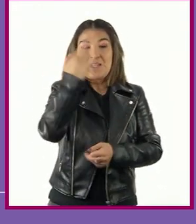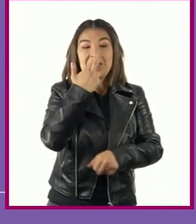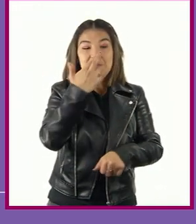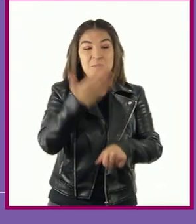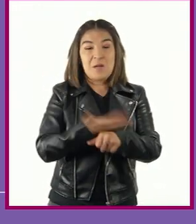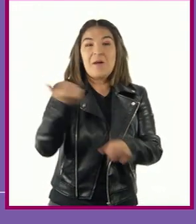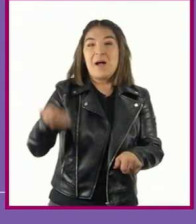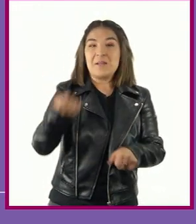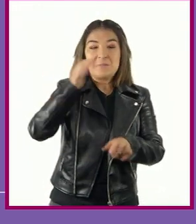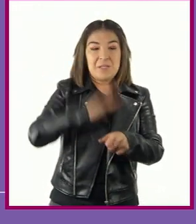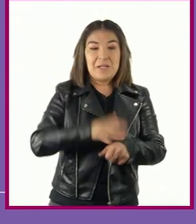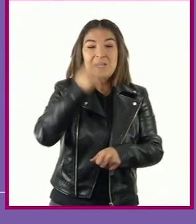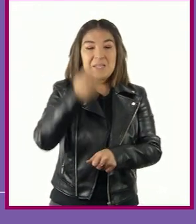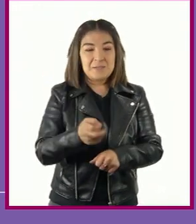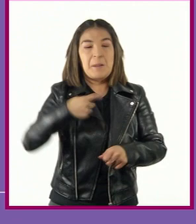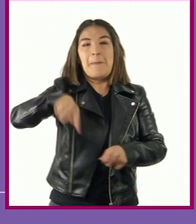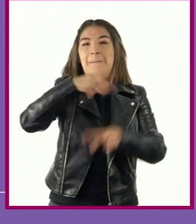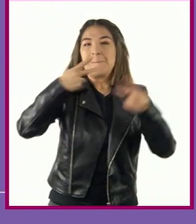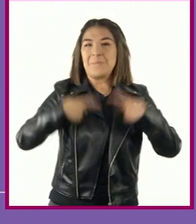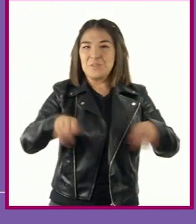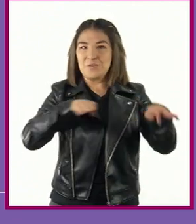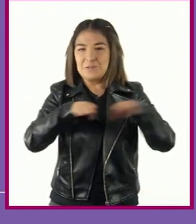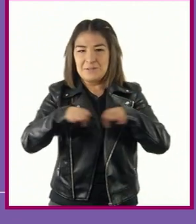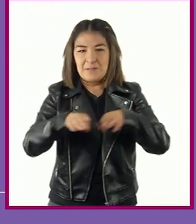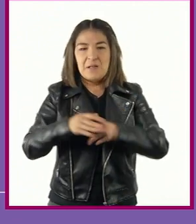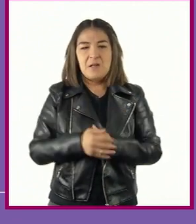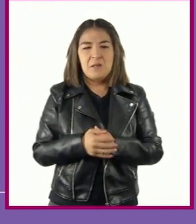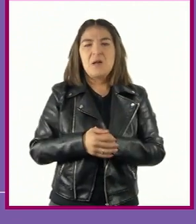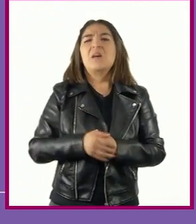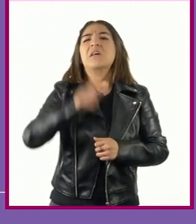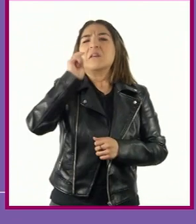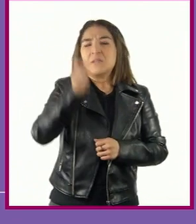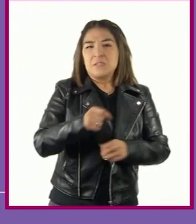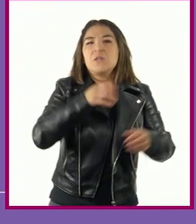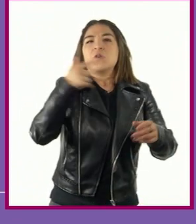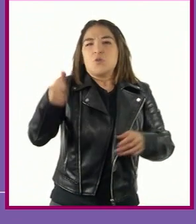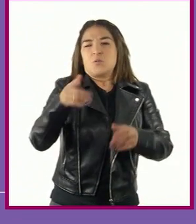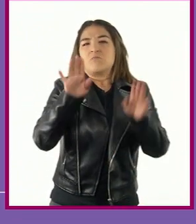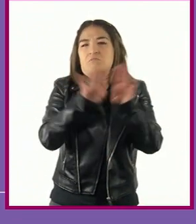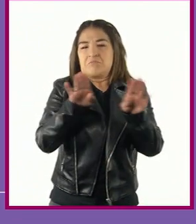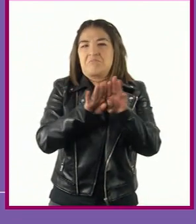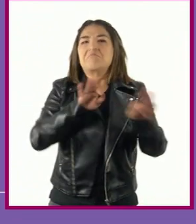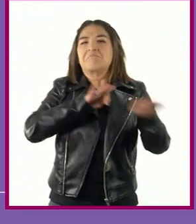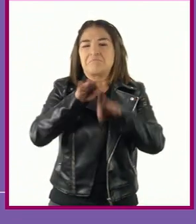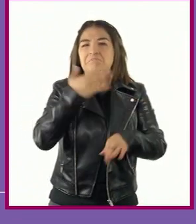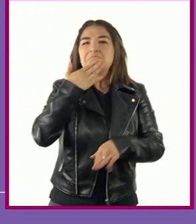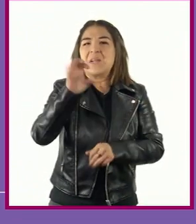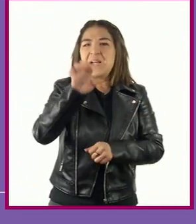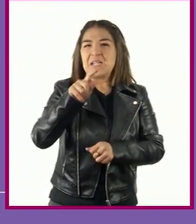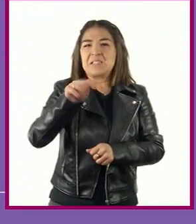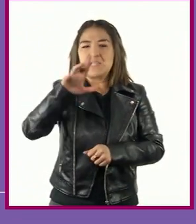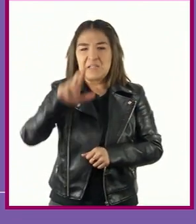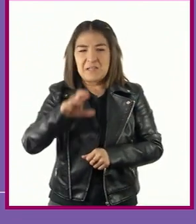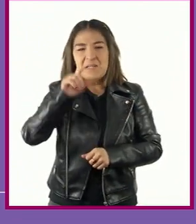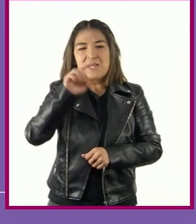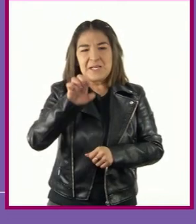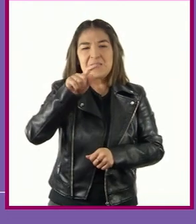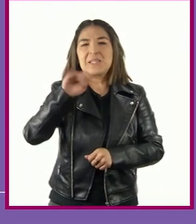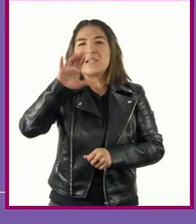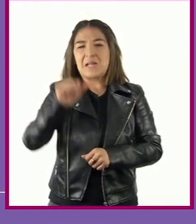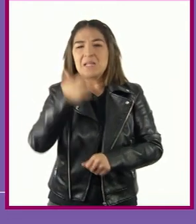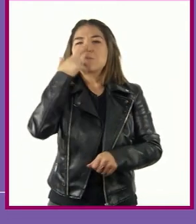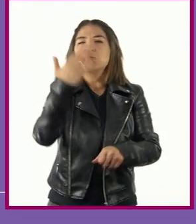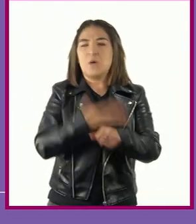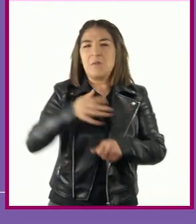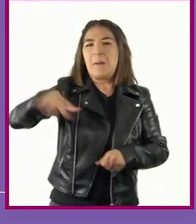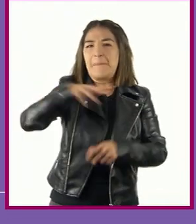Responsabilidades Administrativas de los Servidores Públicos contempla la actuación ética y responsable de cada servidor público,